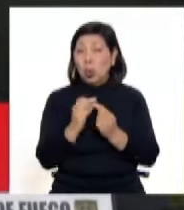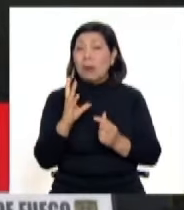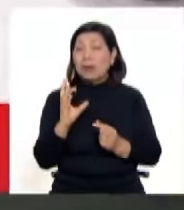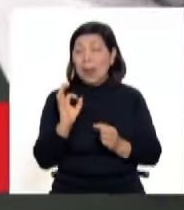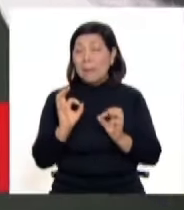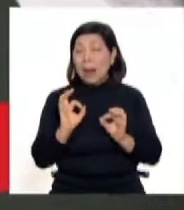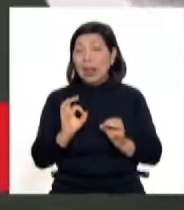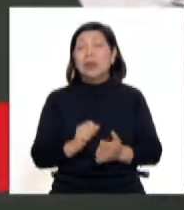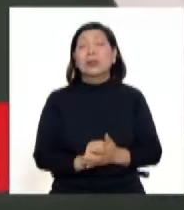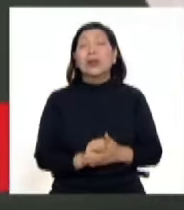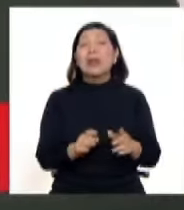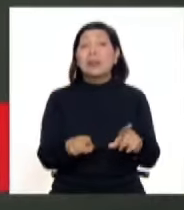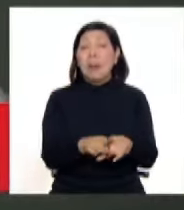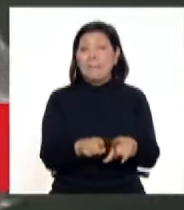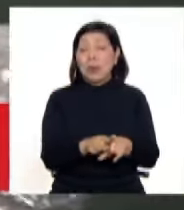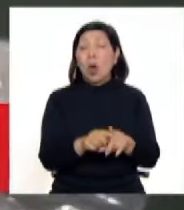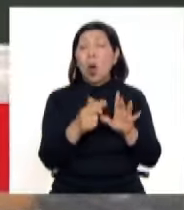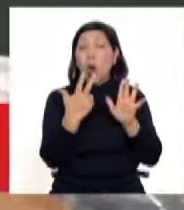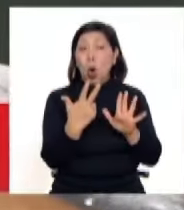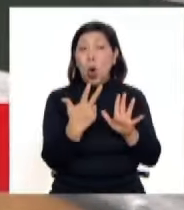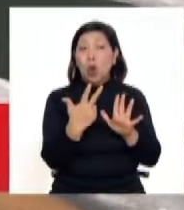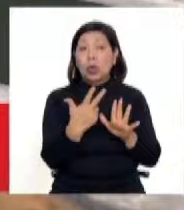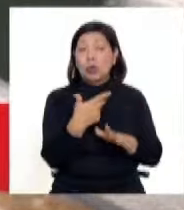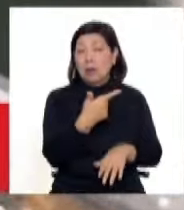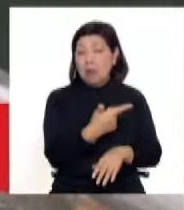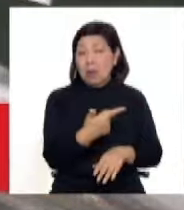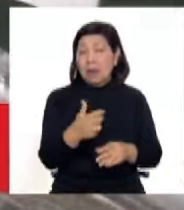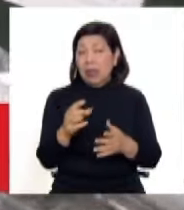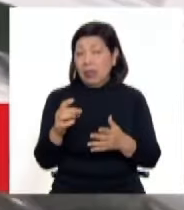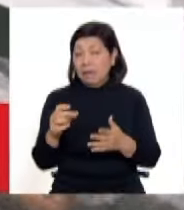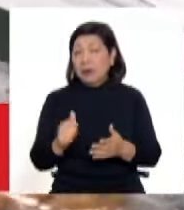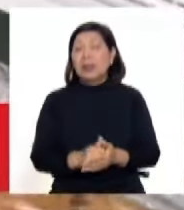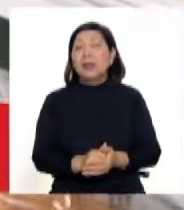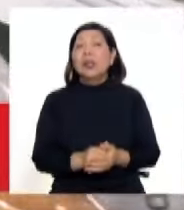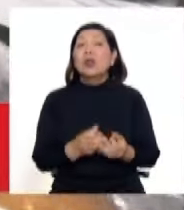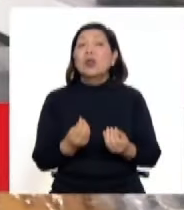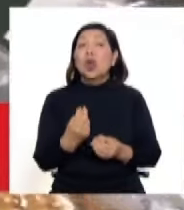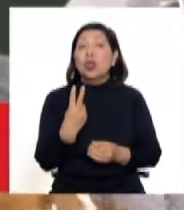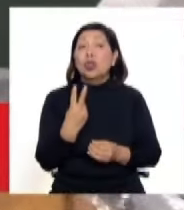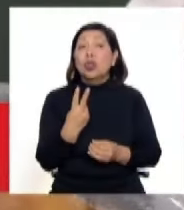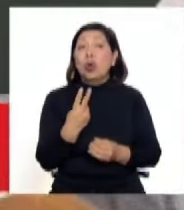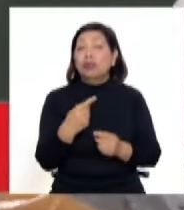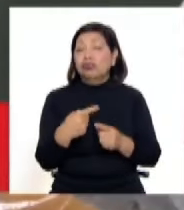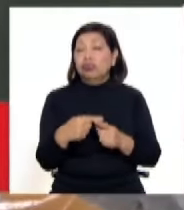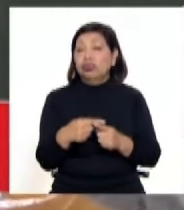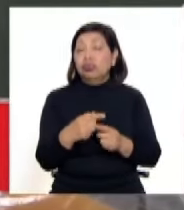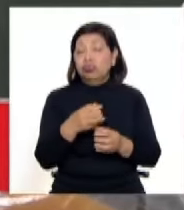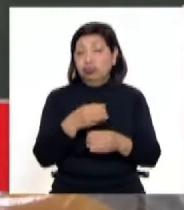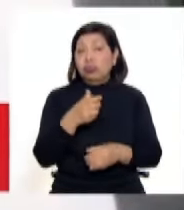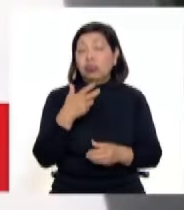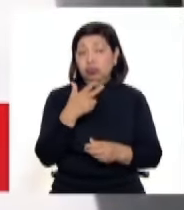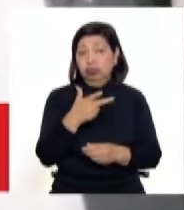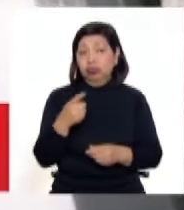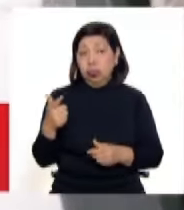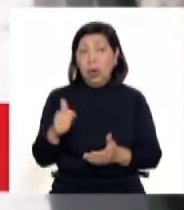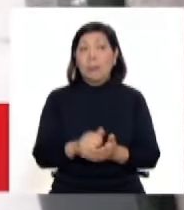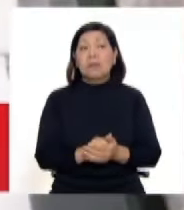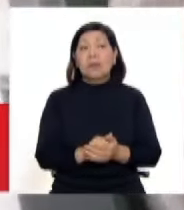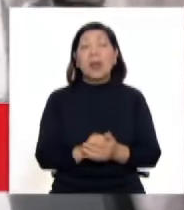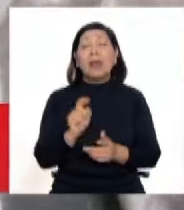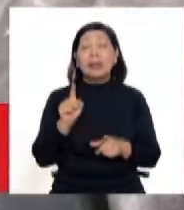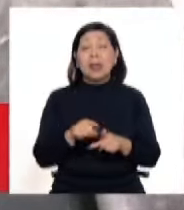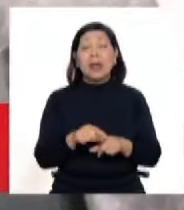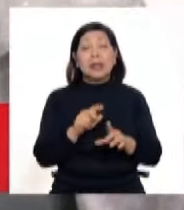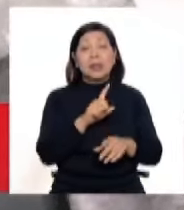criminales se ha recuperado ocho armas de fuego Asimismo dos réplicas de arma de fuego se han